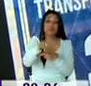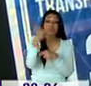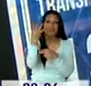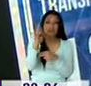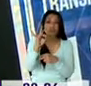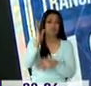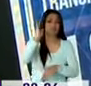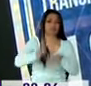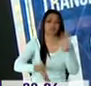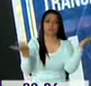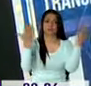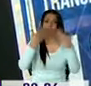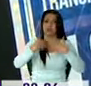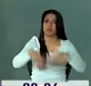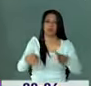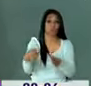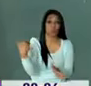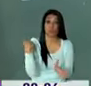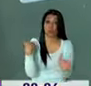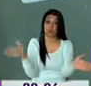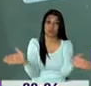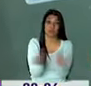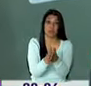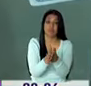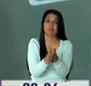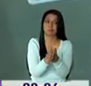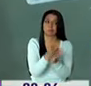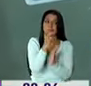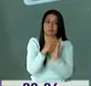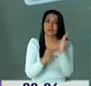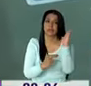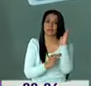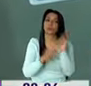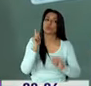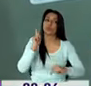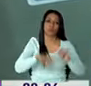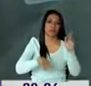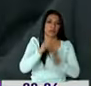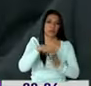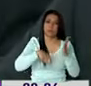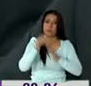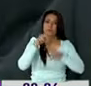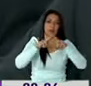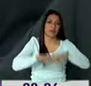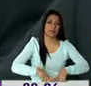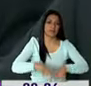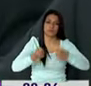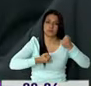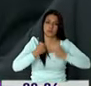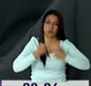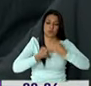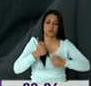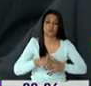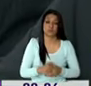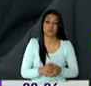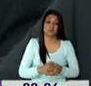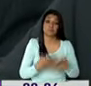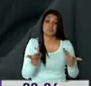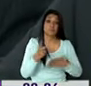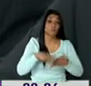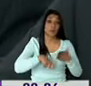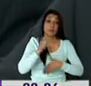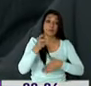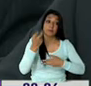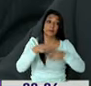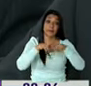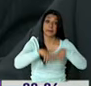1 de enero del 2018, si no al tener los stickers, los carros va a ser un requisito y no van a poder aprobar la revisión técnica vehicular. Al no poder